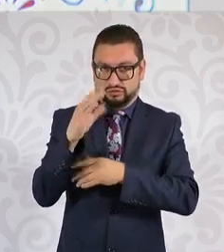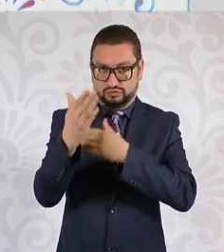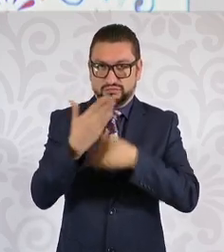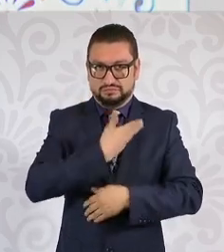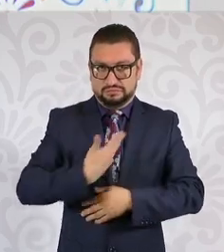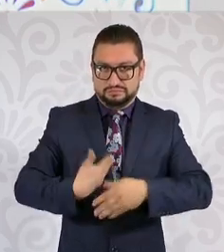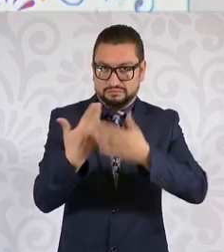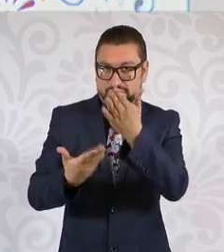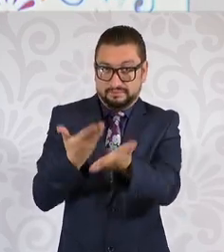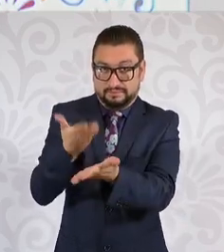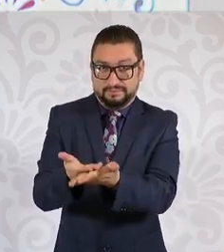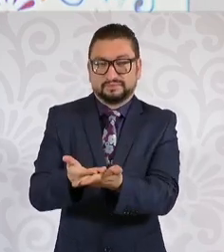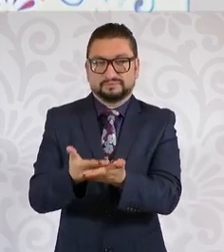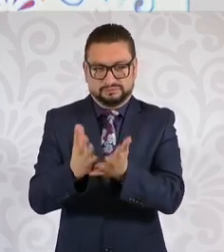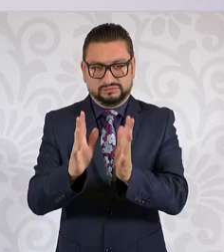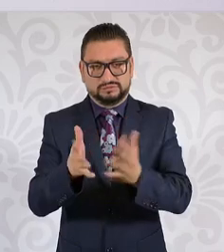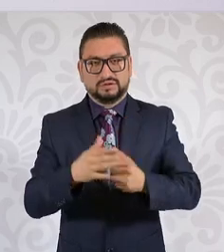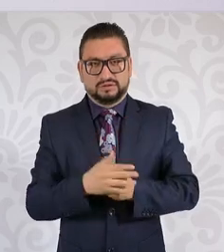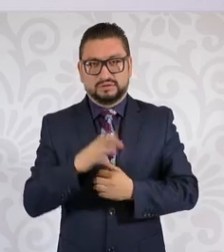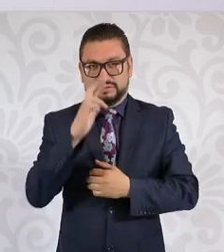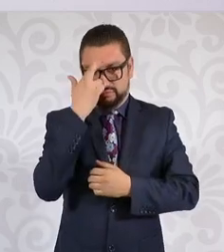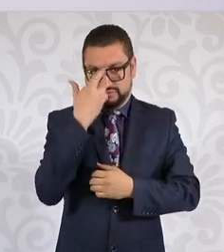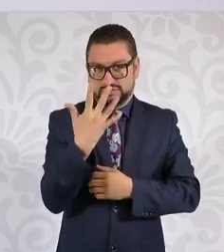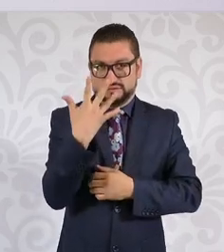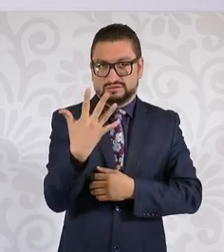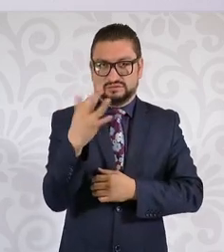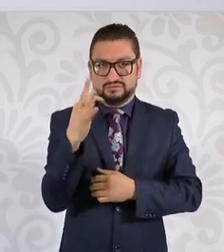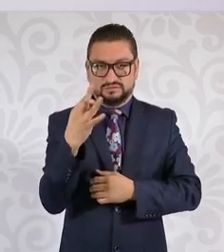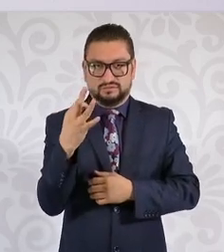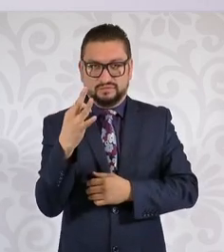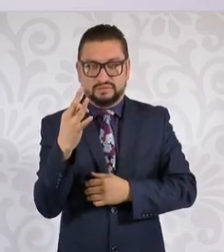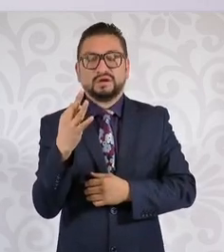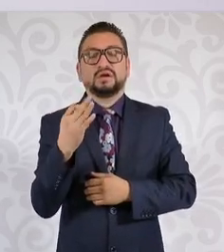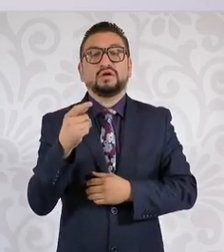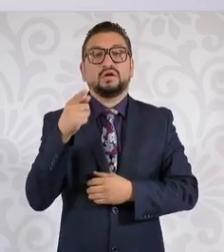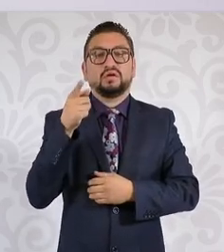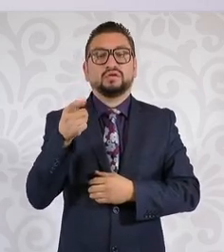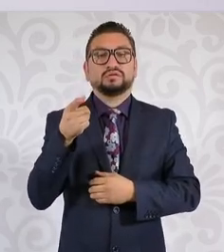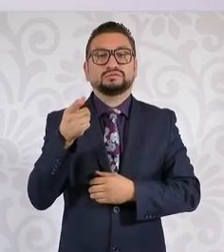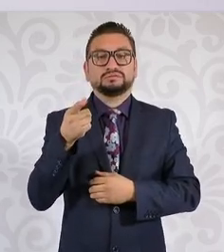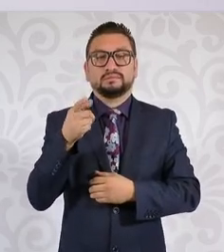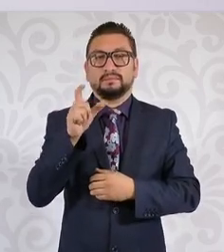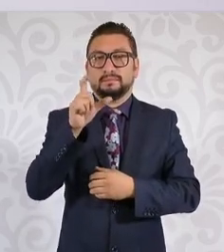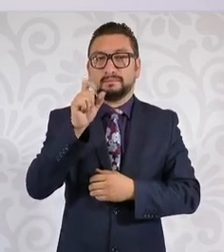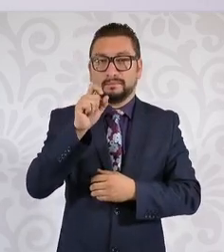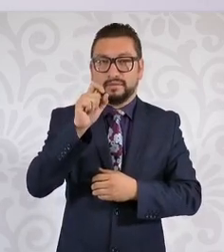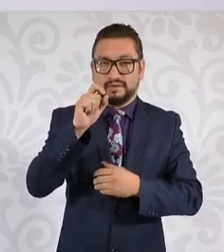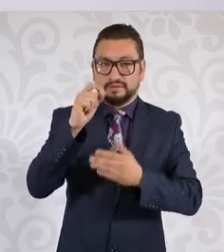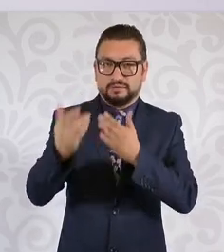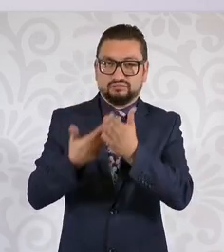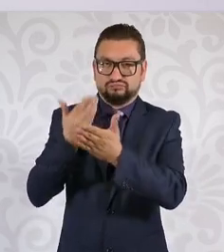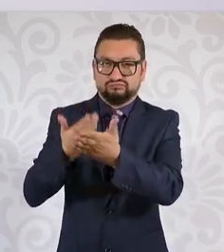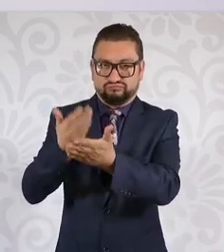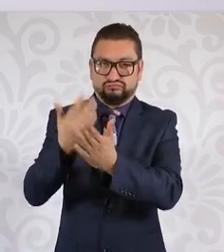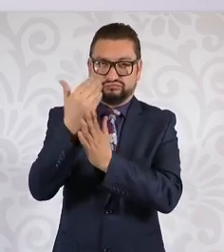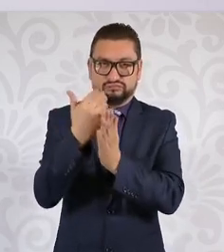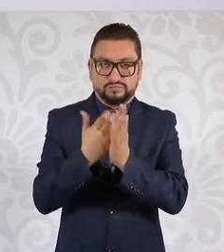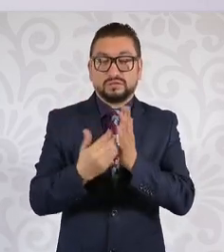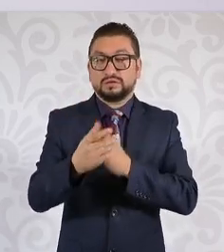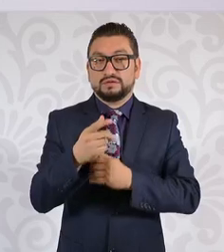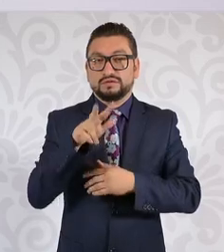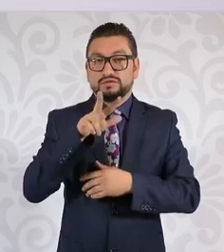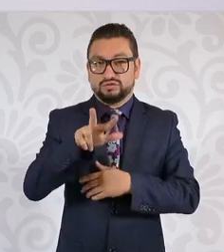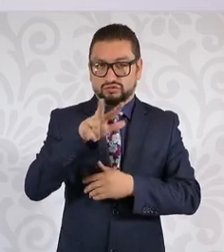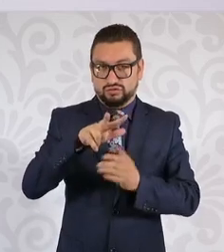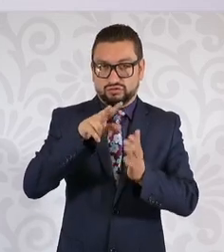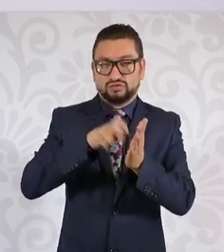su momento. Recuerden que el 5 de febrero envió 20 iniciativas, 18 de